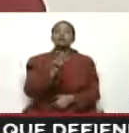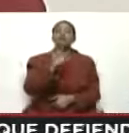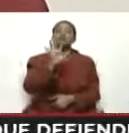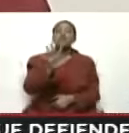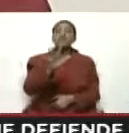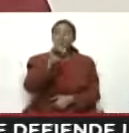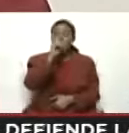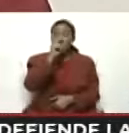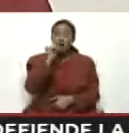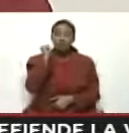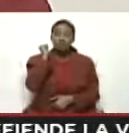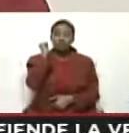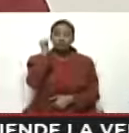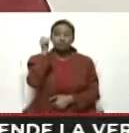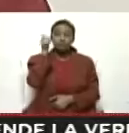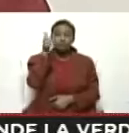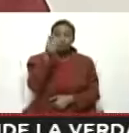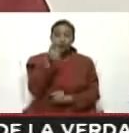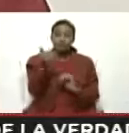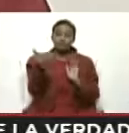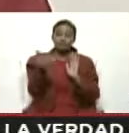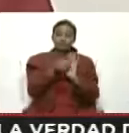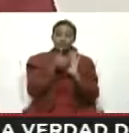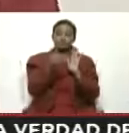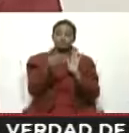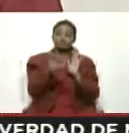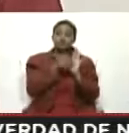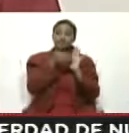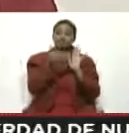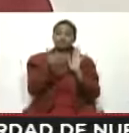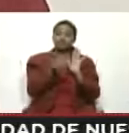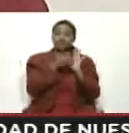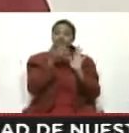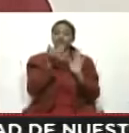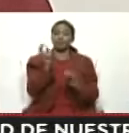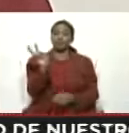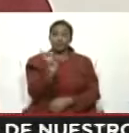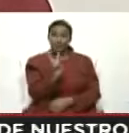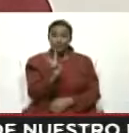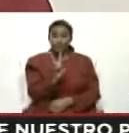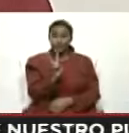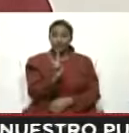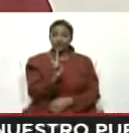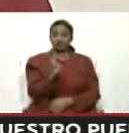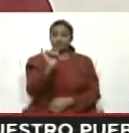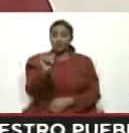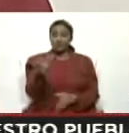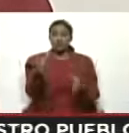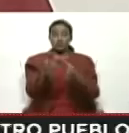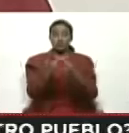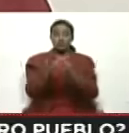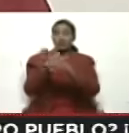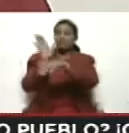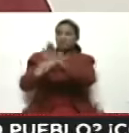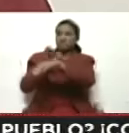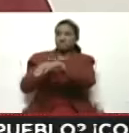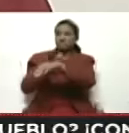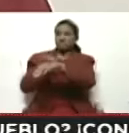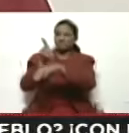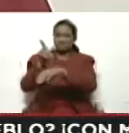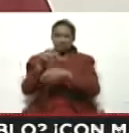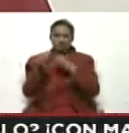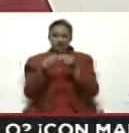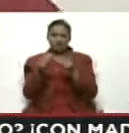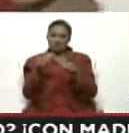años atacando este país, todos los que han pedido persecuciones contra su propio pueblo,